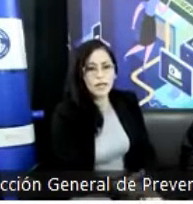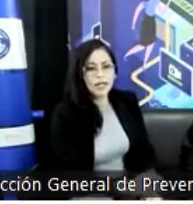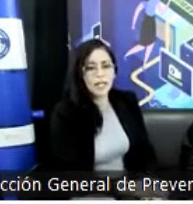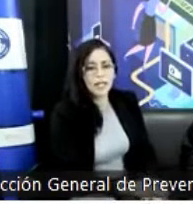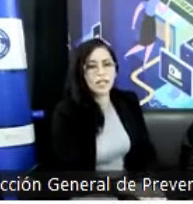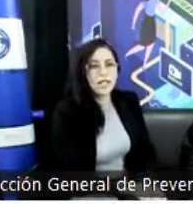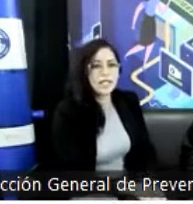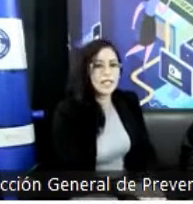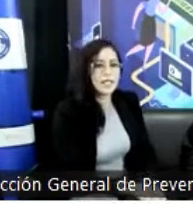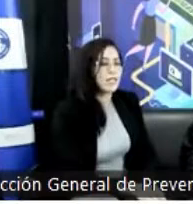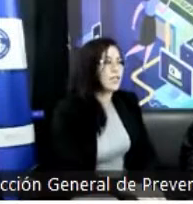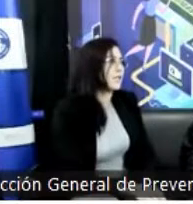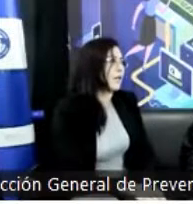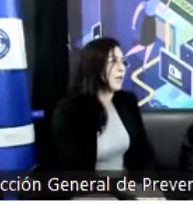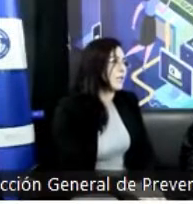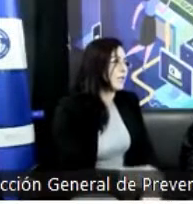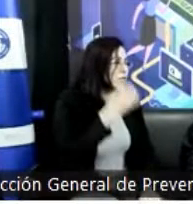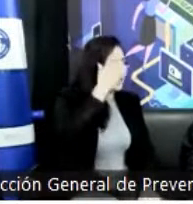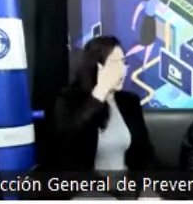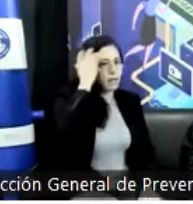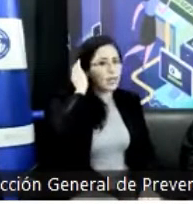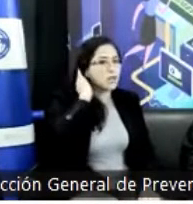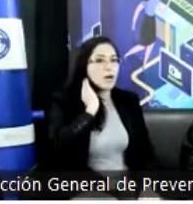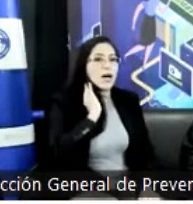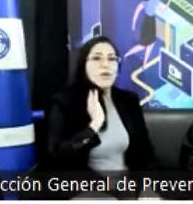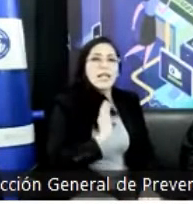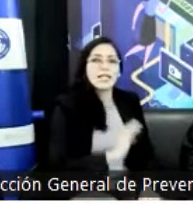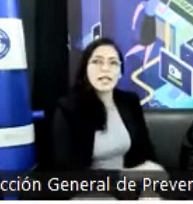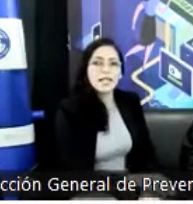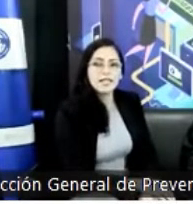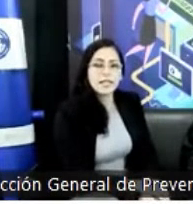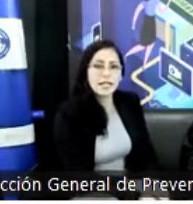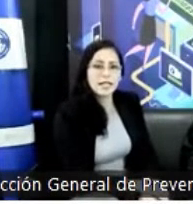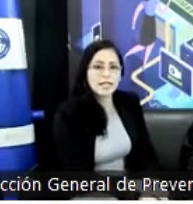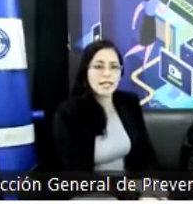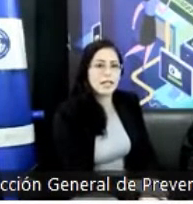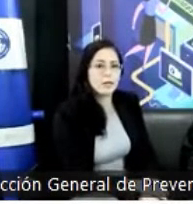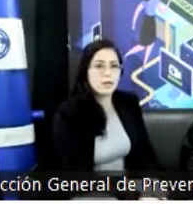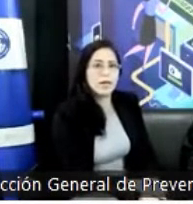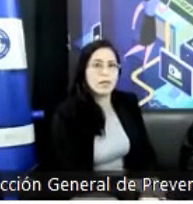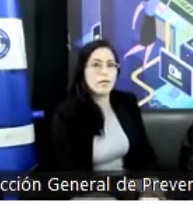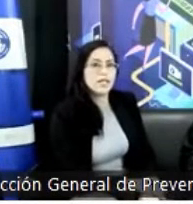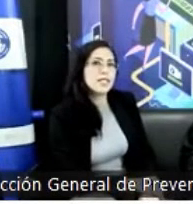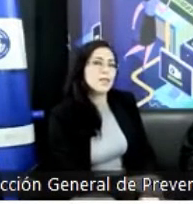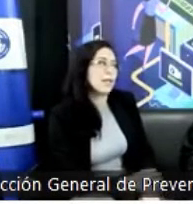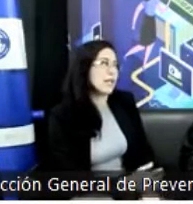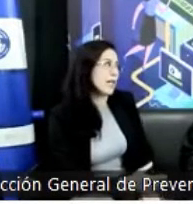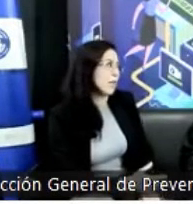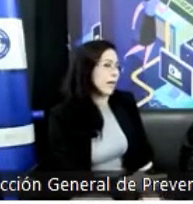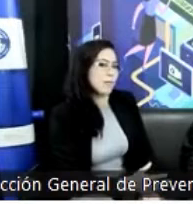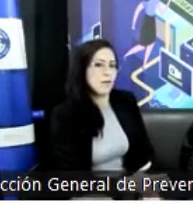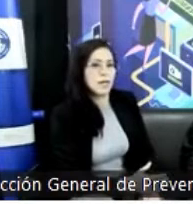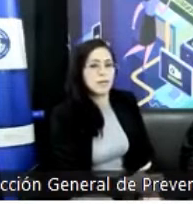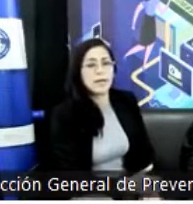esta parte de lo que son las intervenciones breves, pues es un acercamiento a una de las grandes técnicas que tenemos para poder